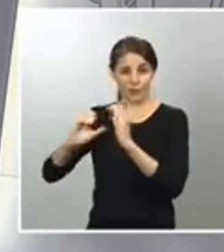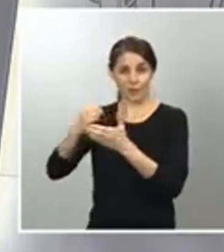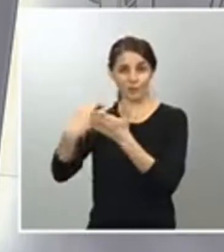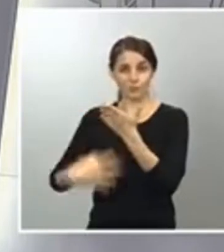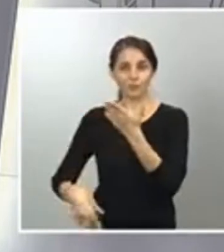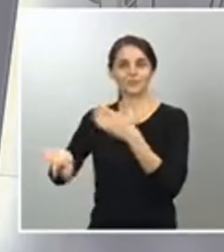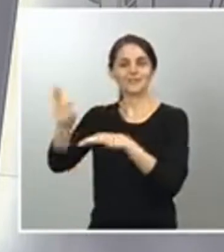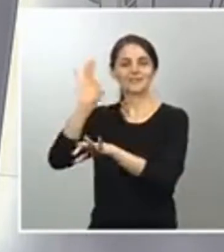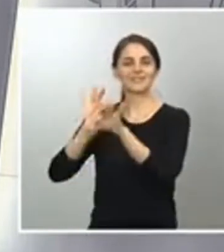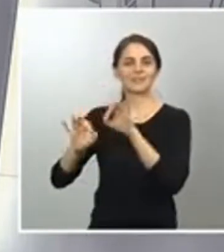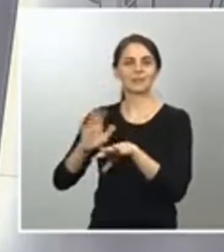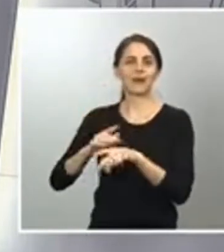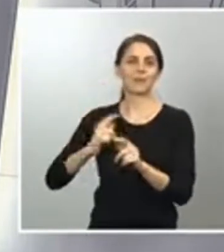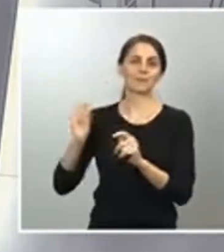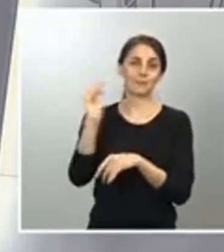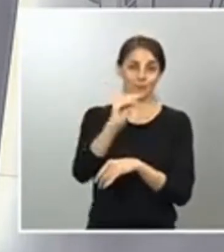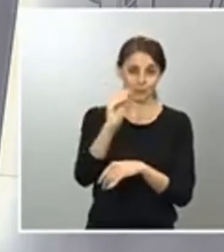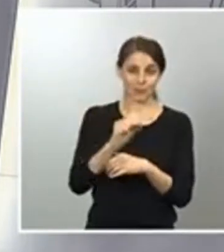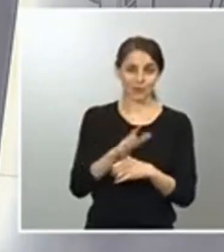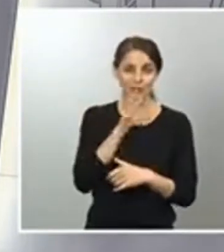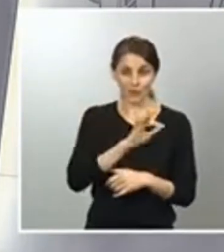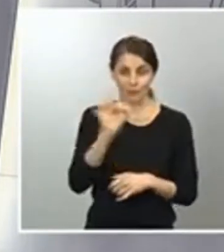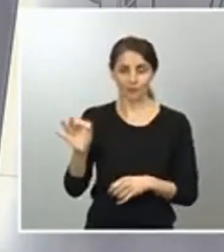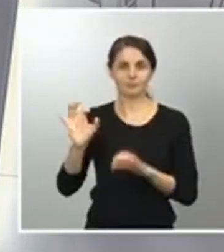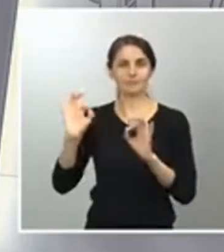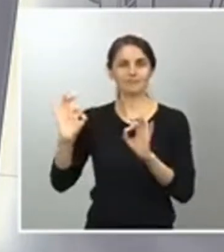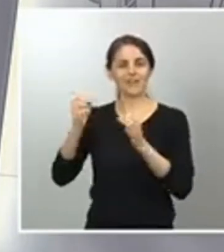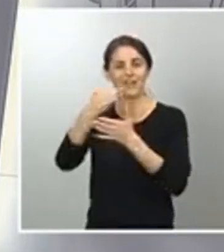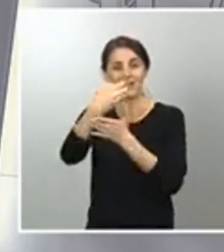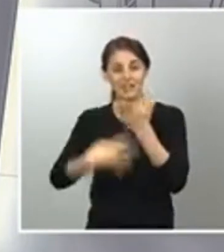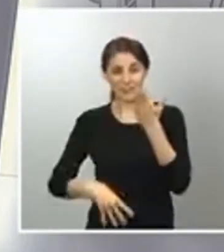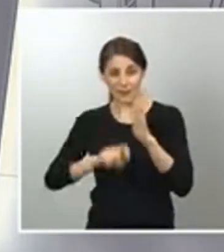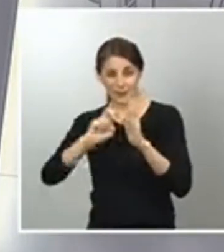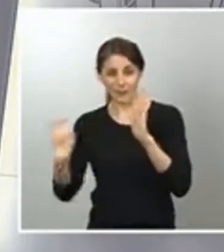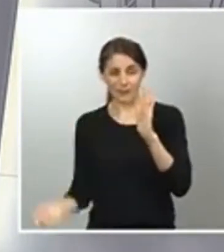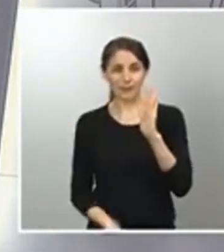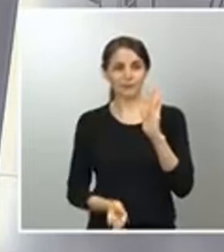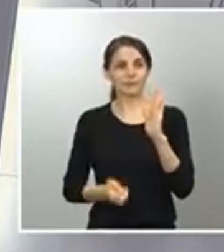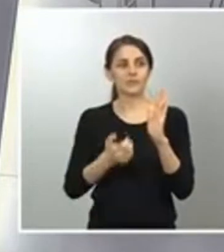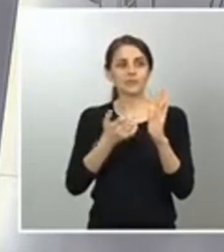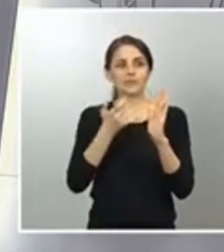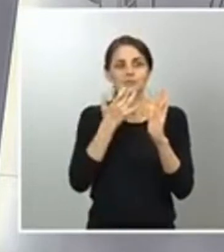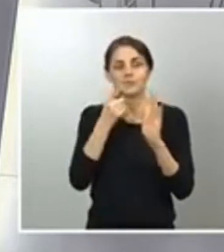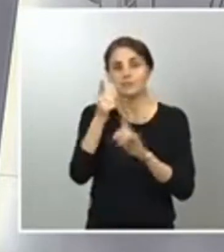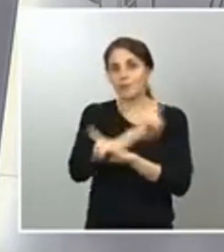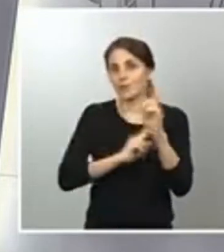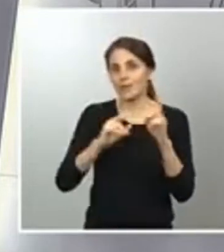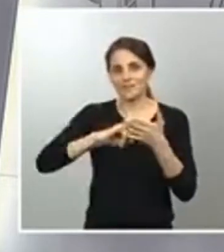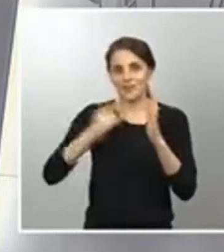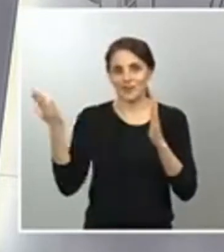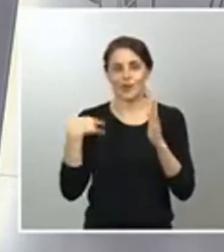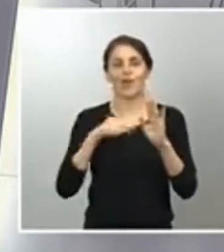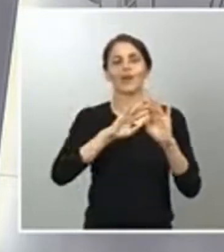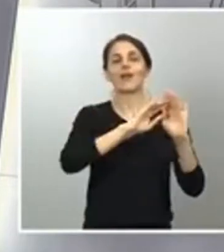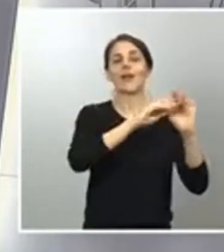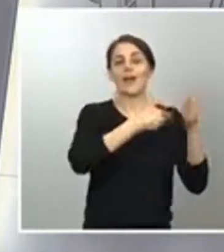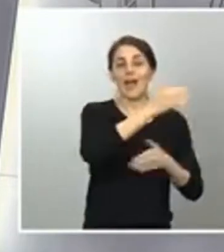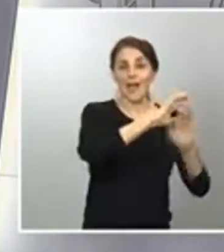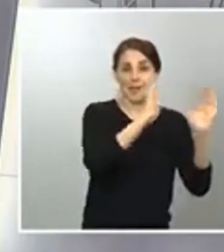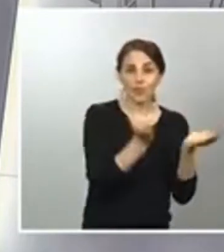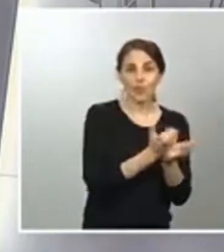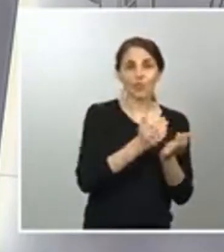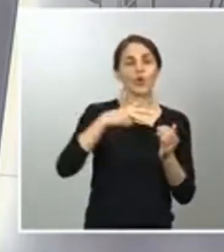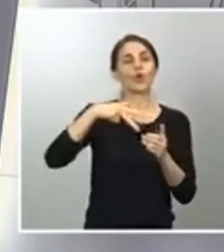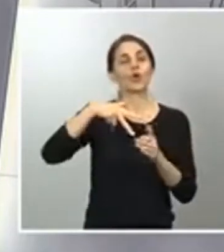formular las preguntas al presidente. En concreto, esta lista formada, si no hay ningún tipo de inconveniente técnico, por El Mundo, Nació Digital,